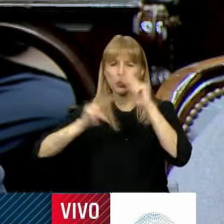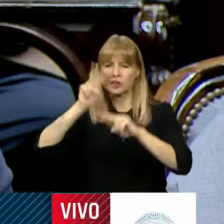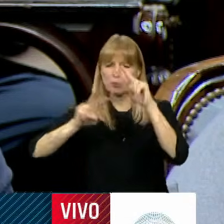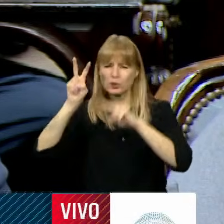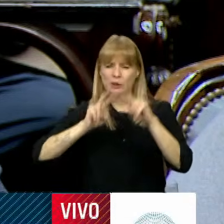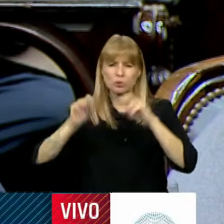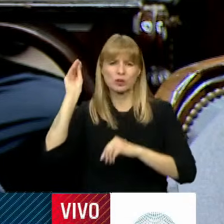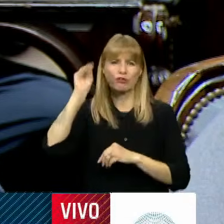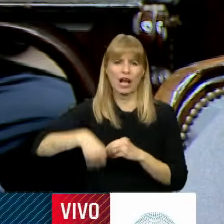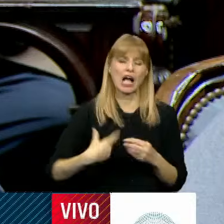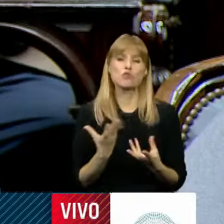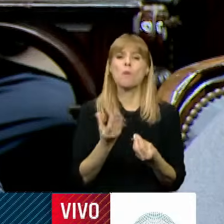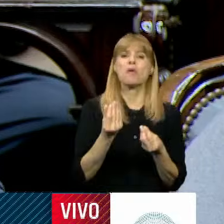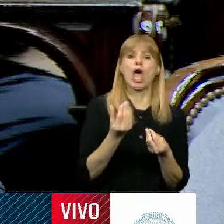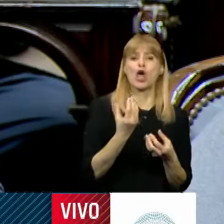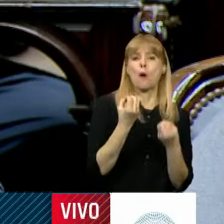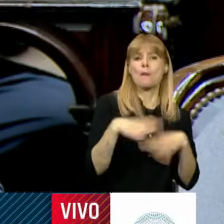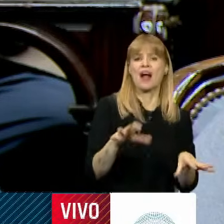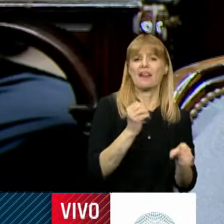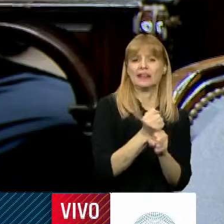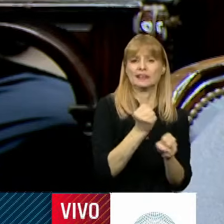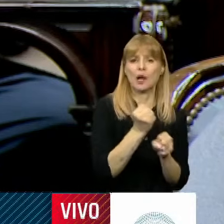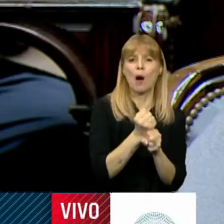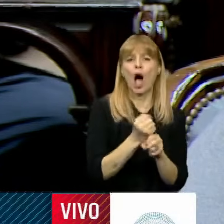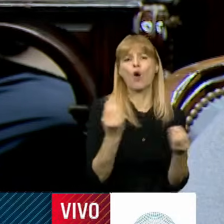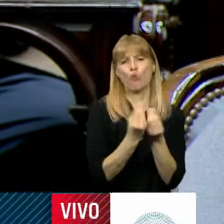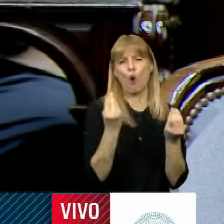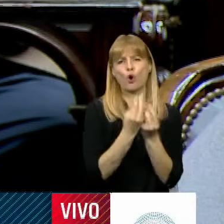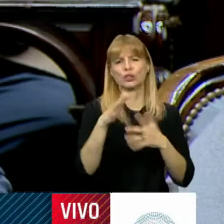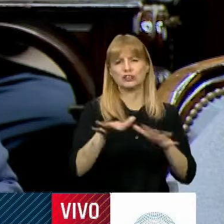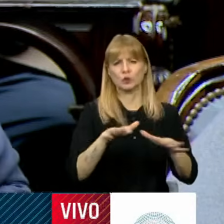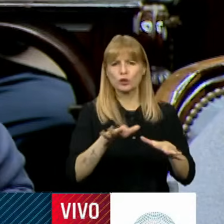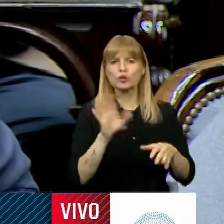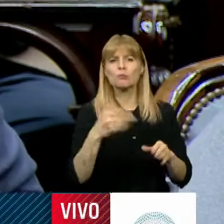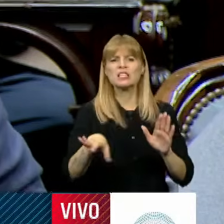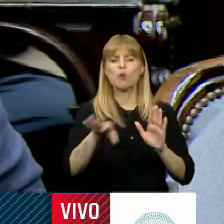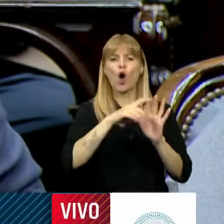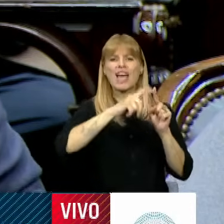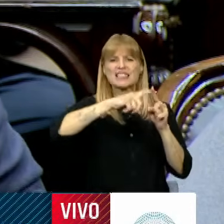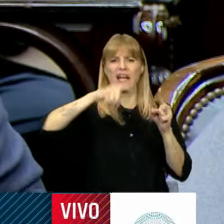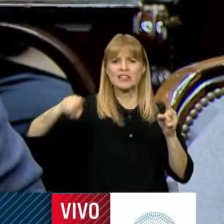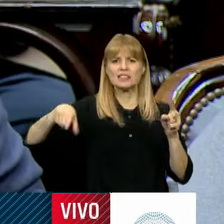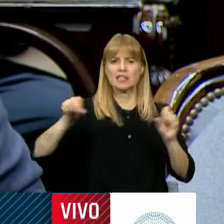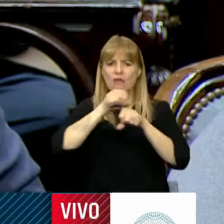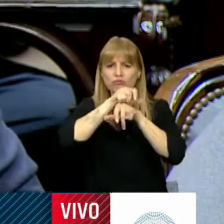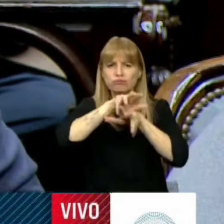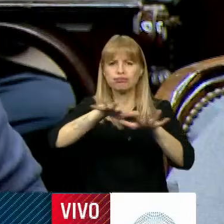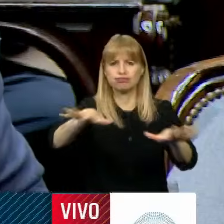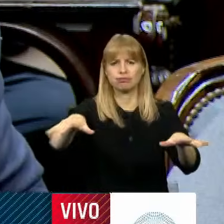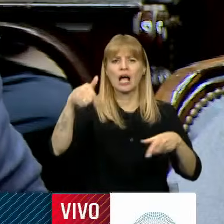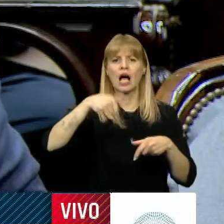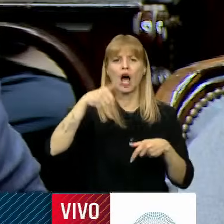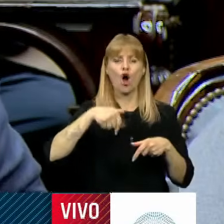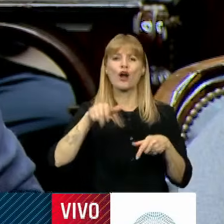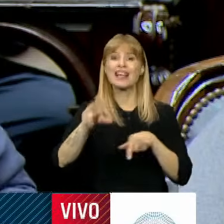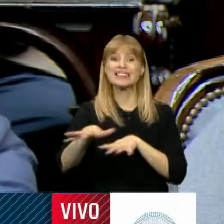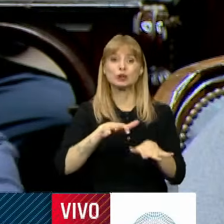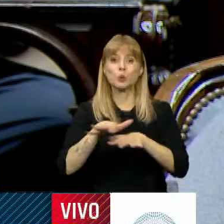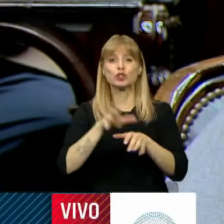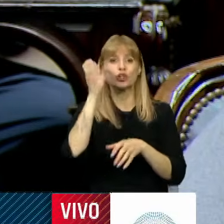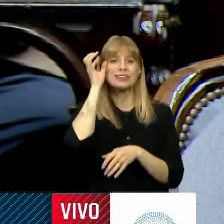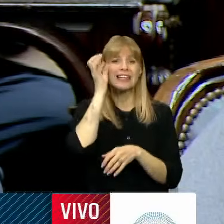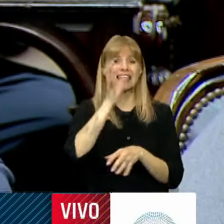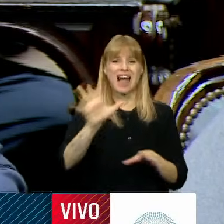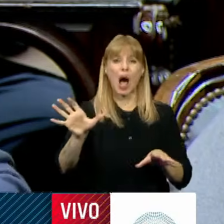y tantos otros que, como están indicando las recientes estadísticas difundidas, están en esta situación